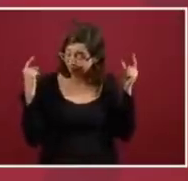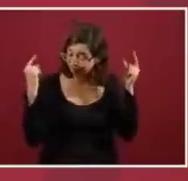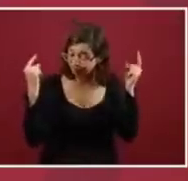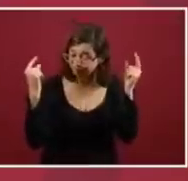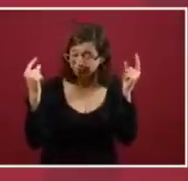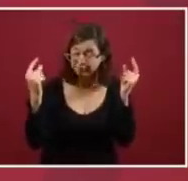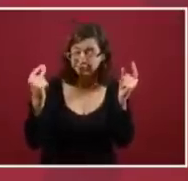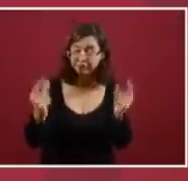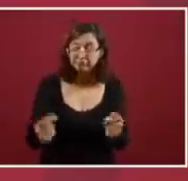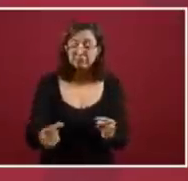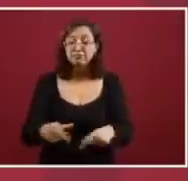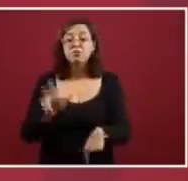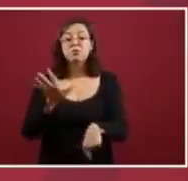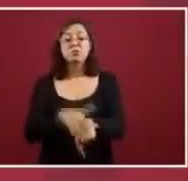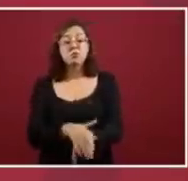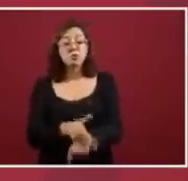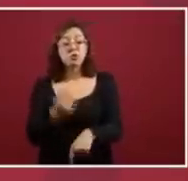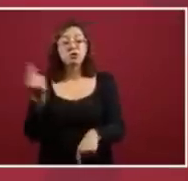para